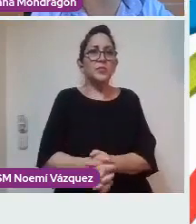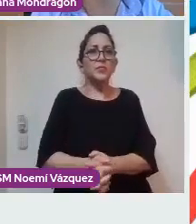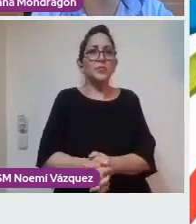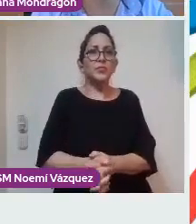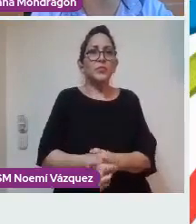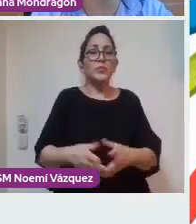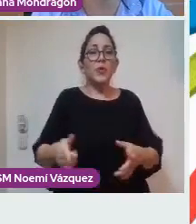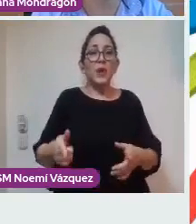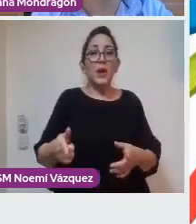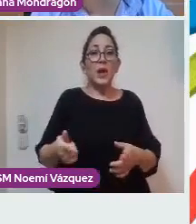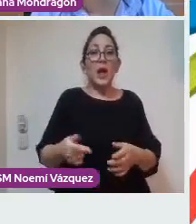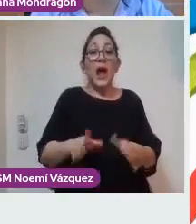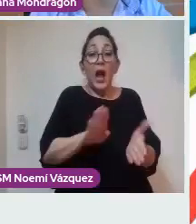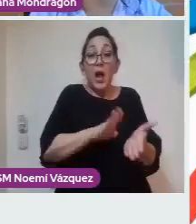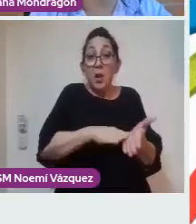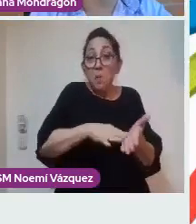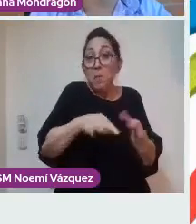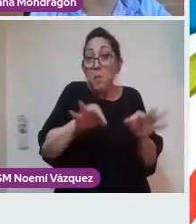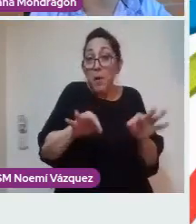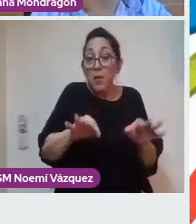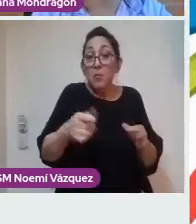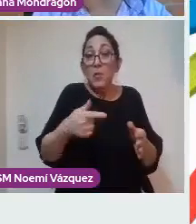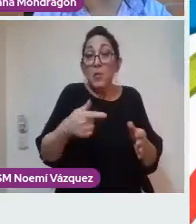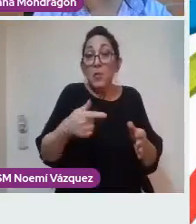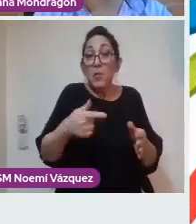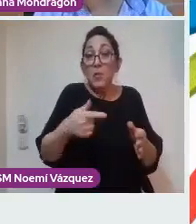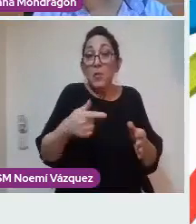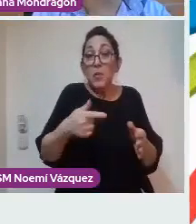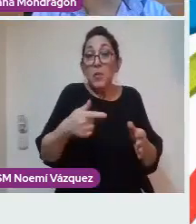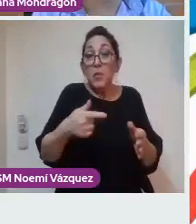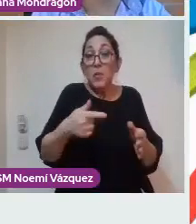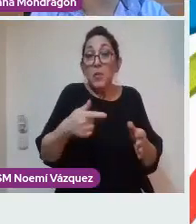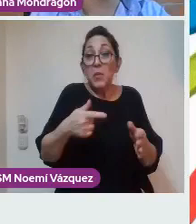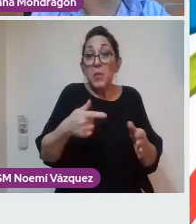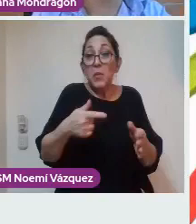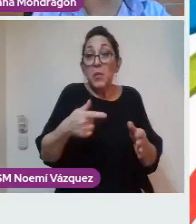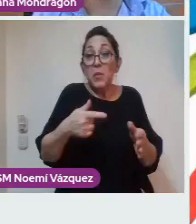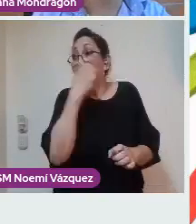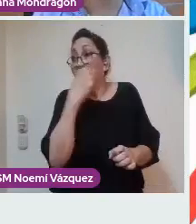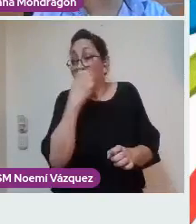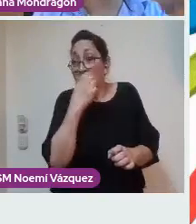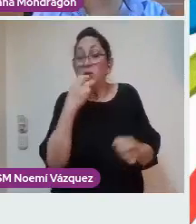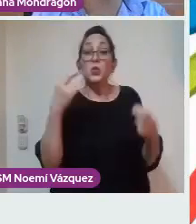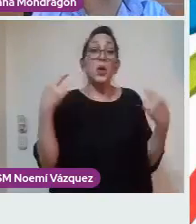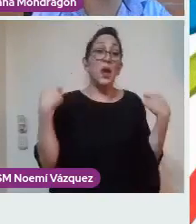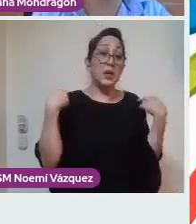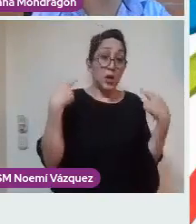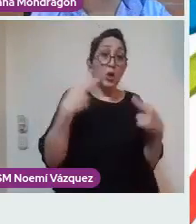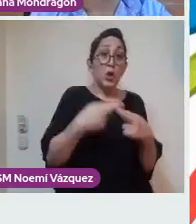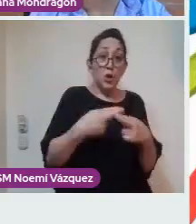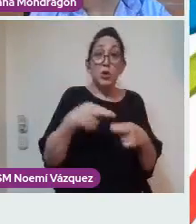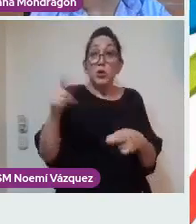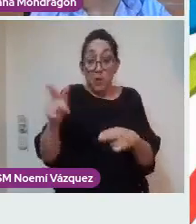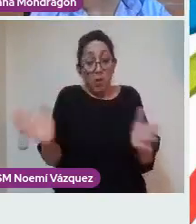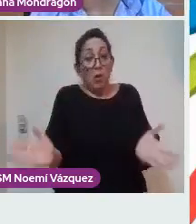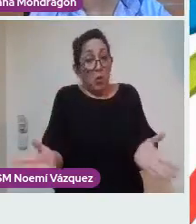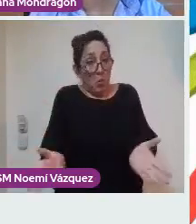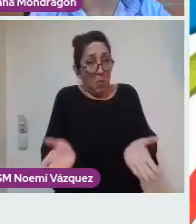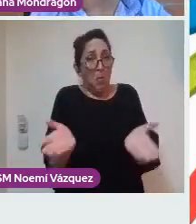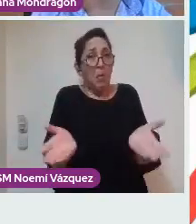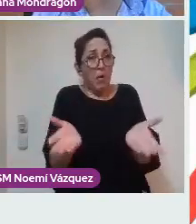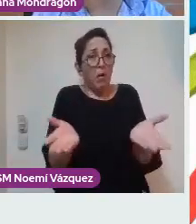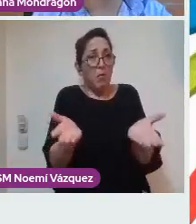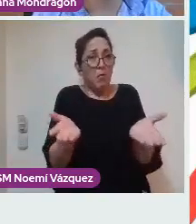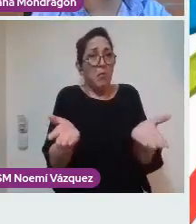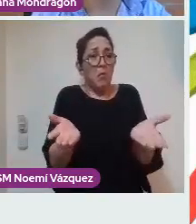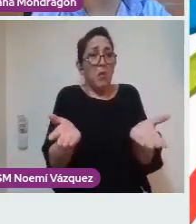documentos que nos indican que las instituciones escolares y los docentes deberían ser quienes promuevan